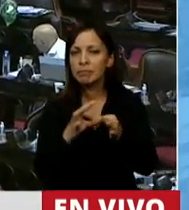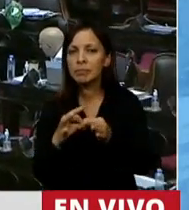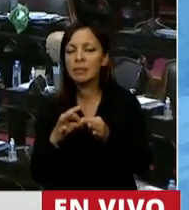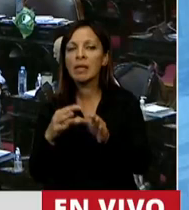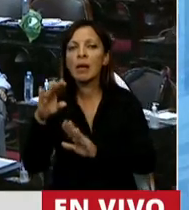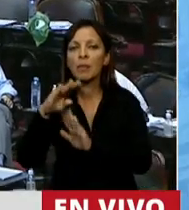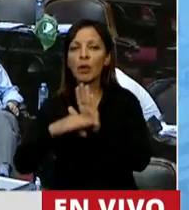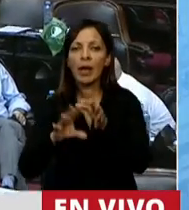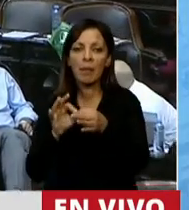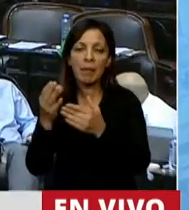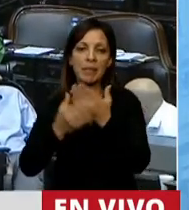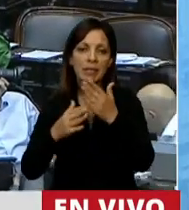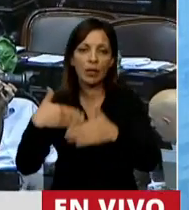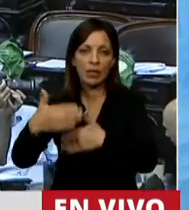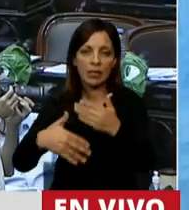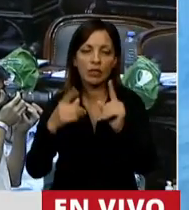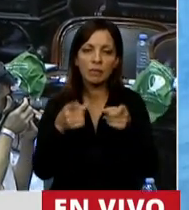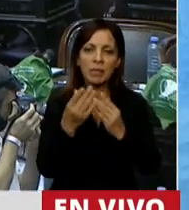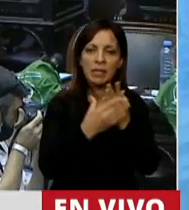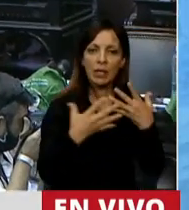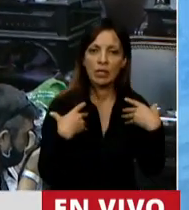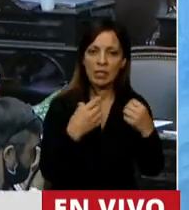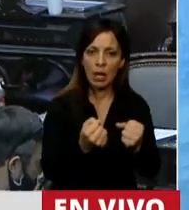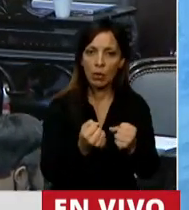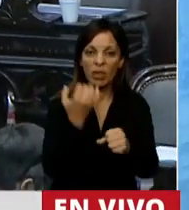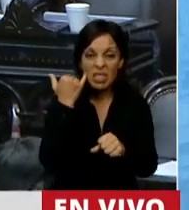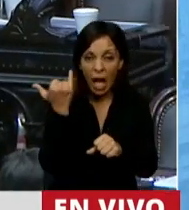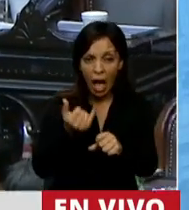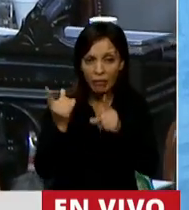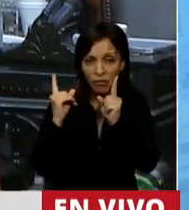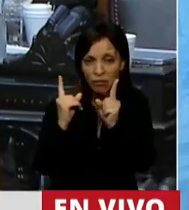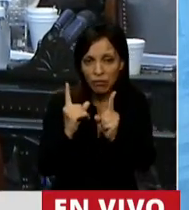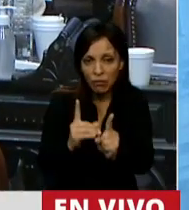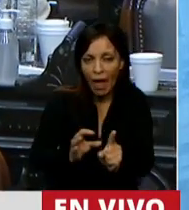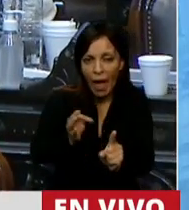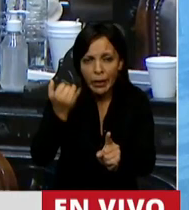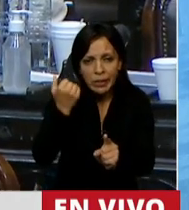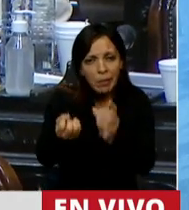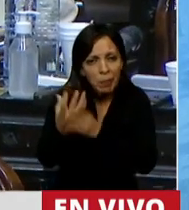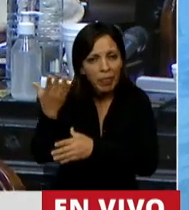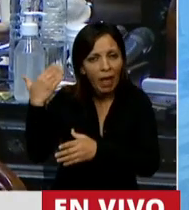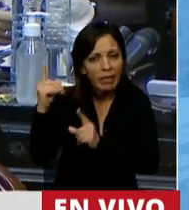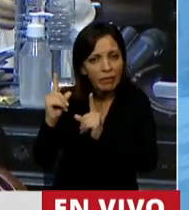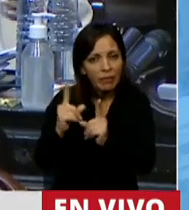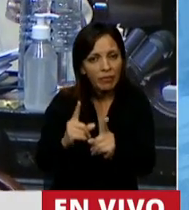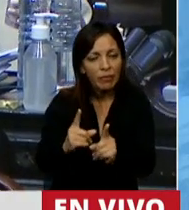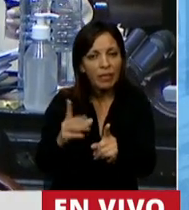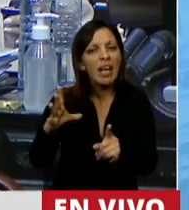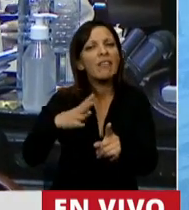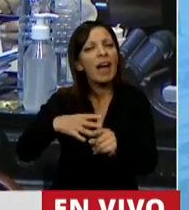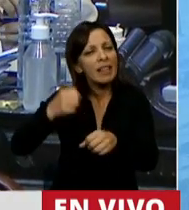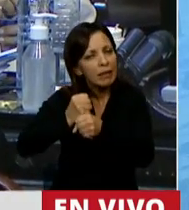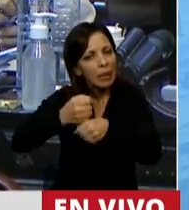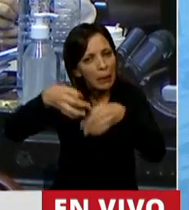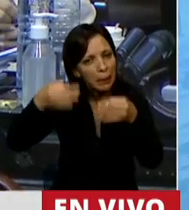programas del Ministerio de Desarrollo y del Ministerio de Salud que existen hace años y que evidentemente su aplicación no ha sido suficiente